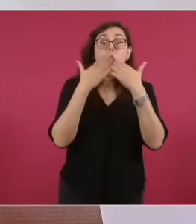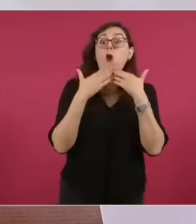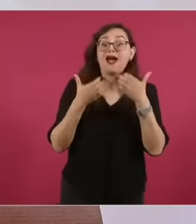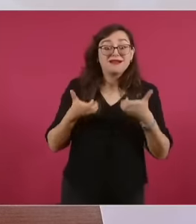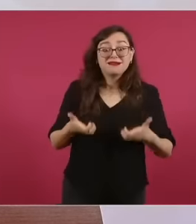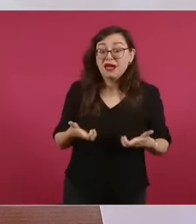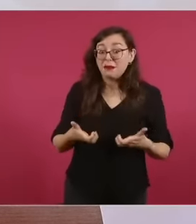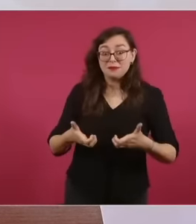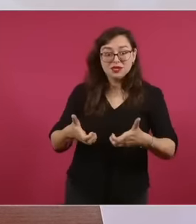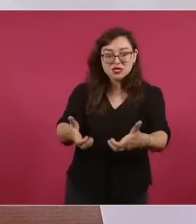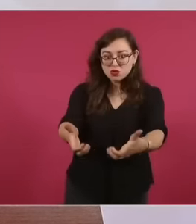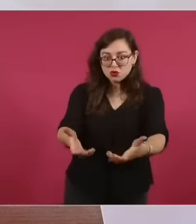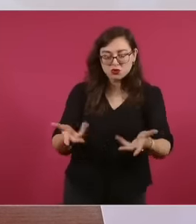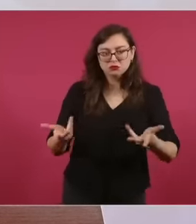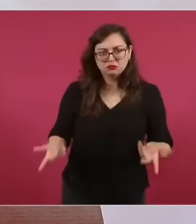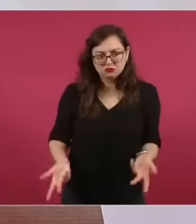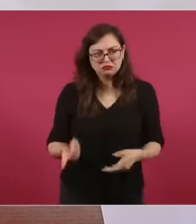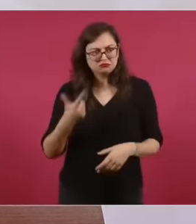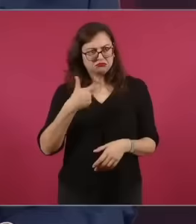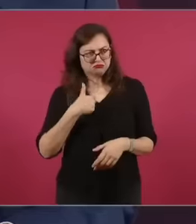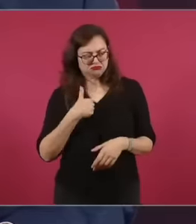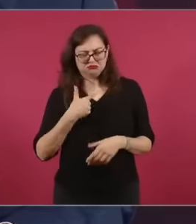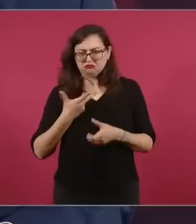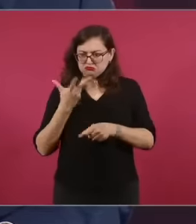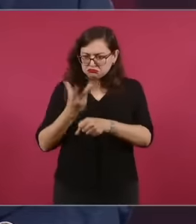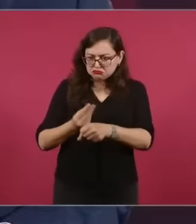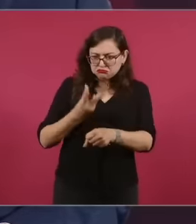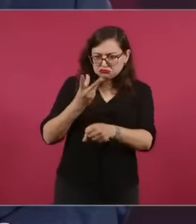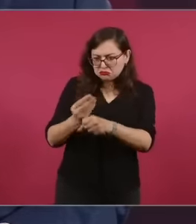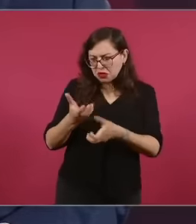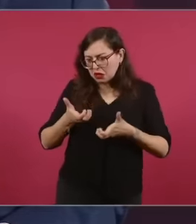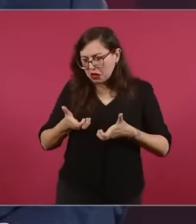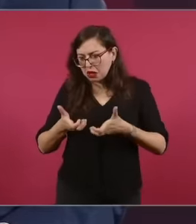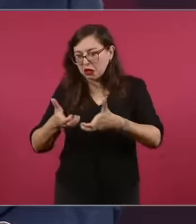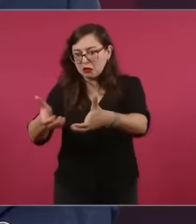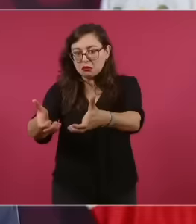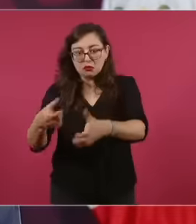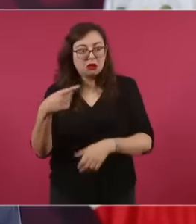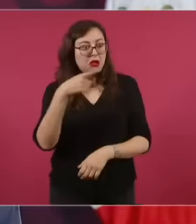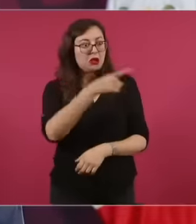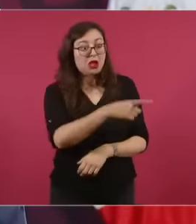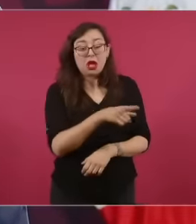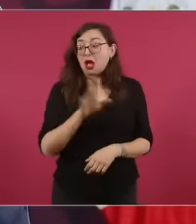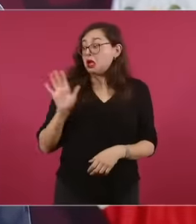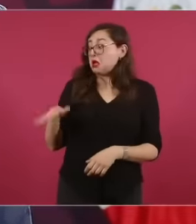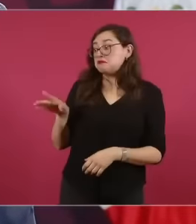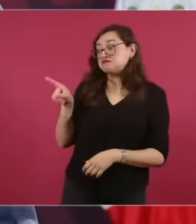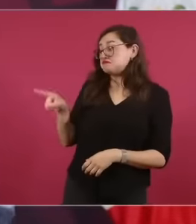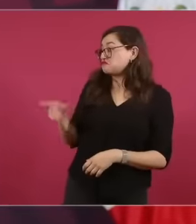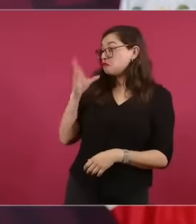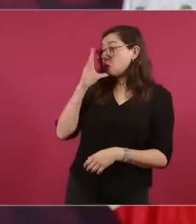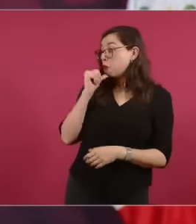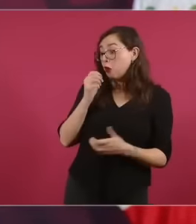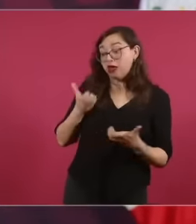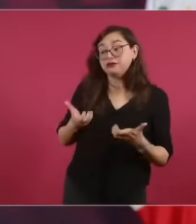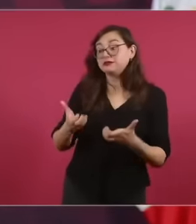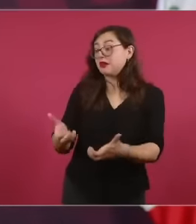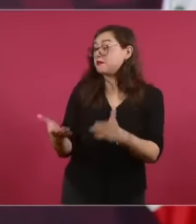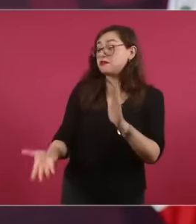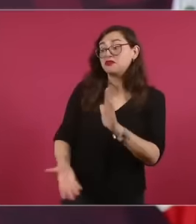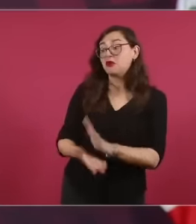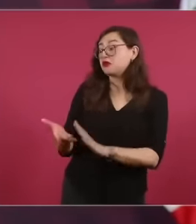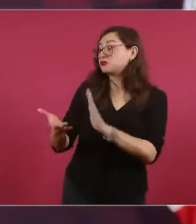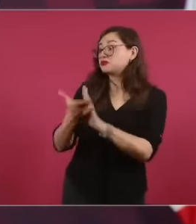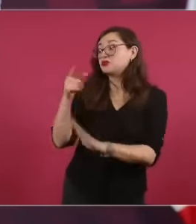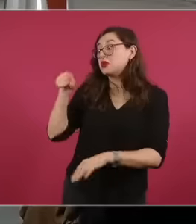y que por eso me desaforaron. Pero en el fondo lo que querían era que no apareciera mi